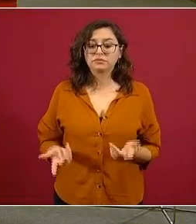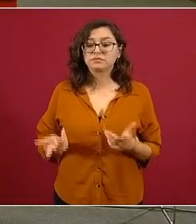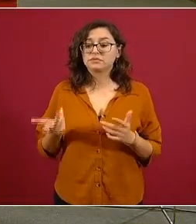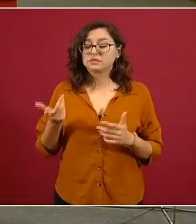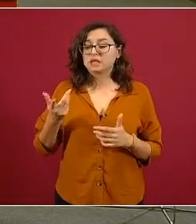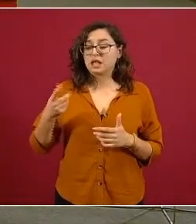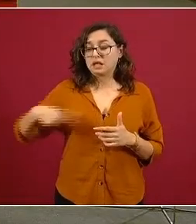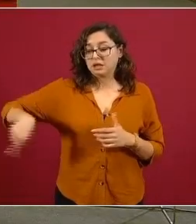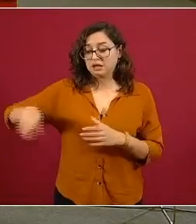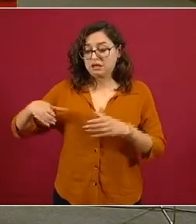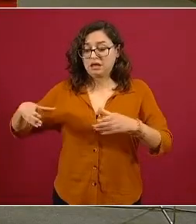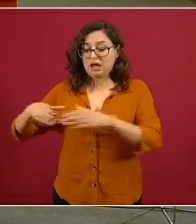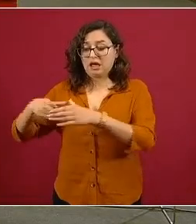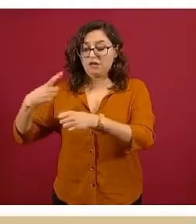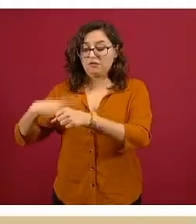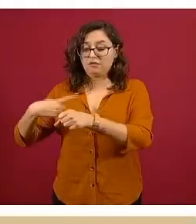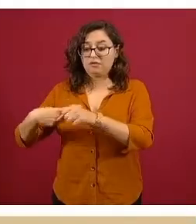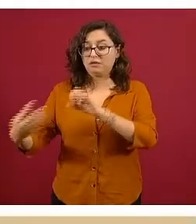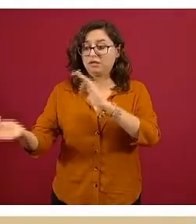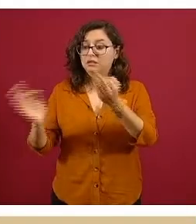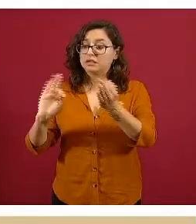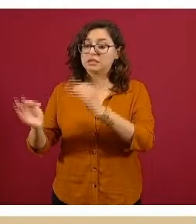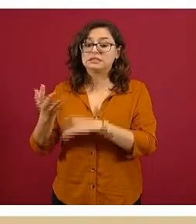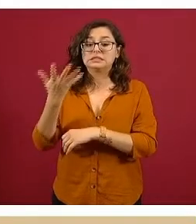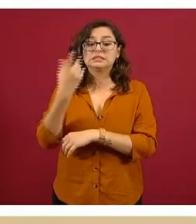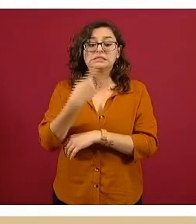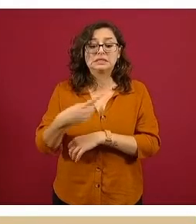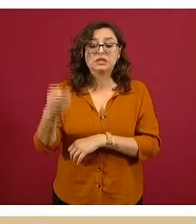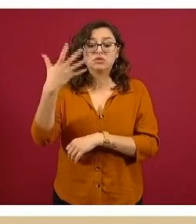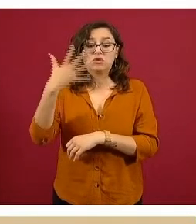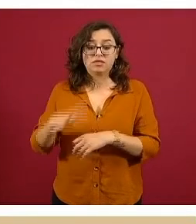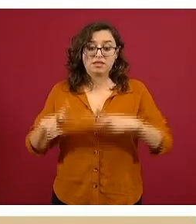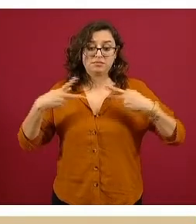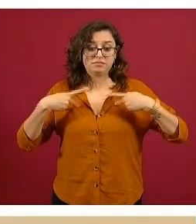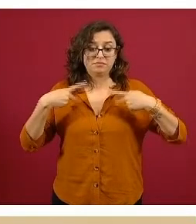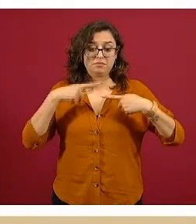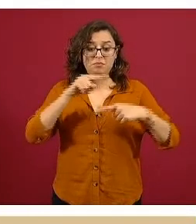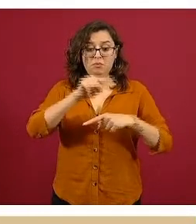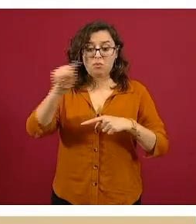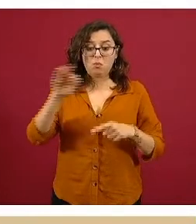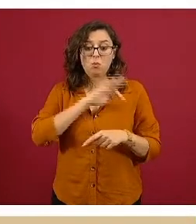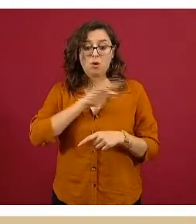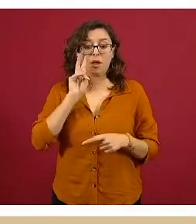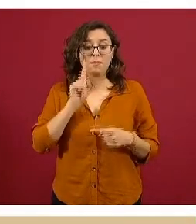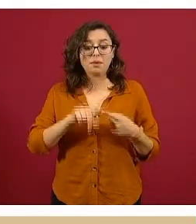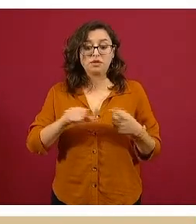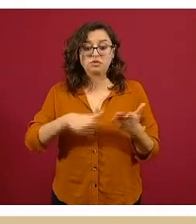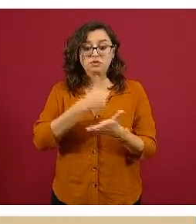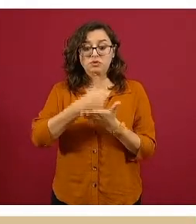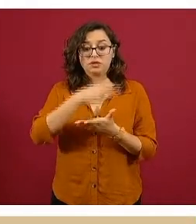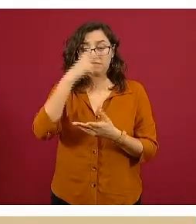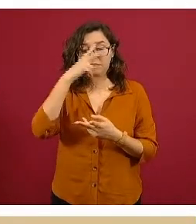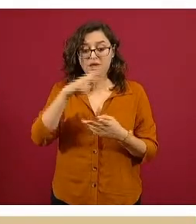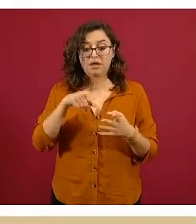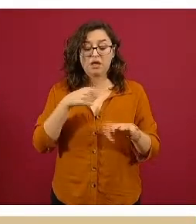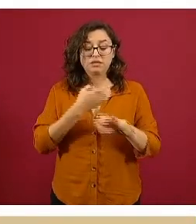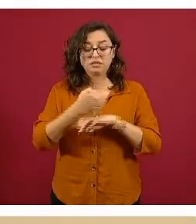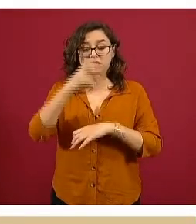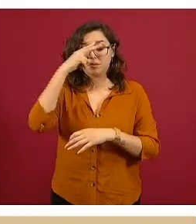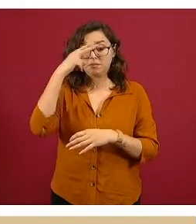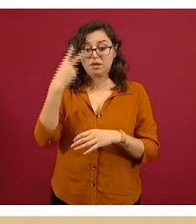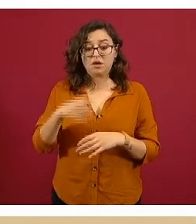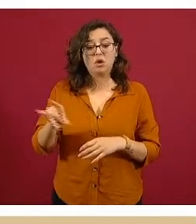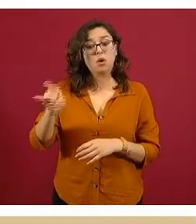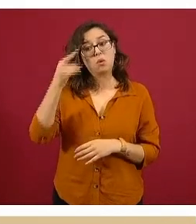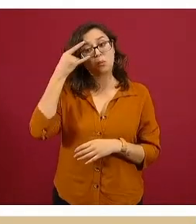cercos vacunales durante todo el brote, y ustedes verán que ahí está Ciudad de México, Estado de México, Campeche. Si consultan la página, van a